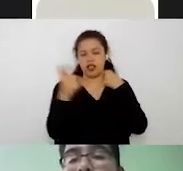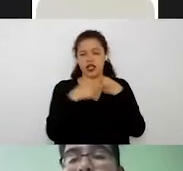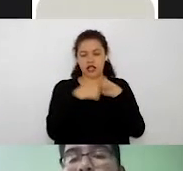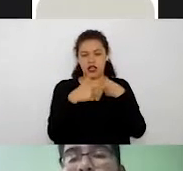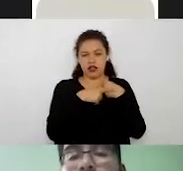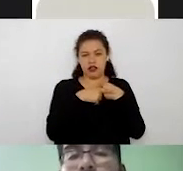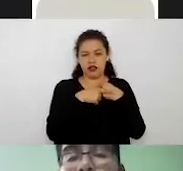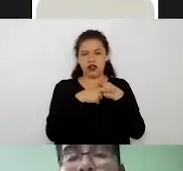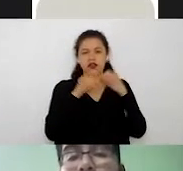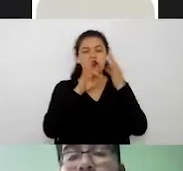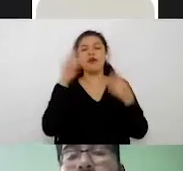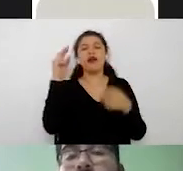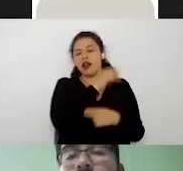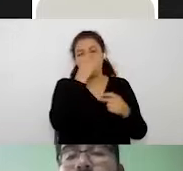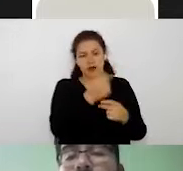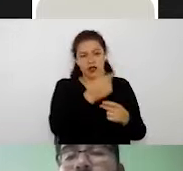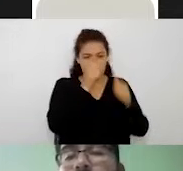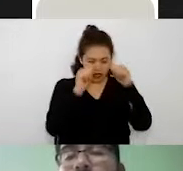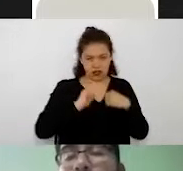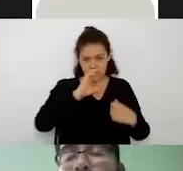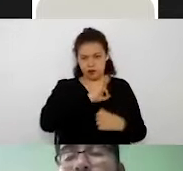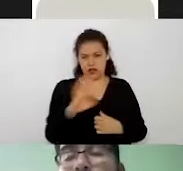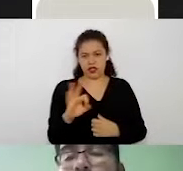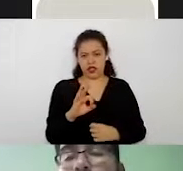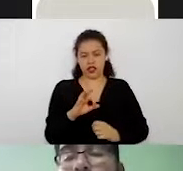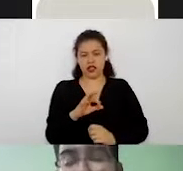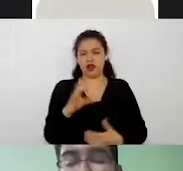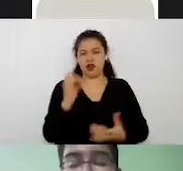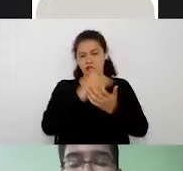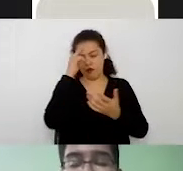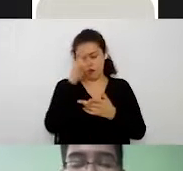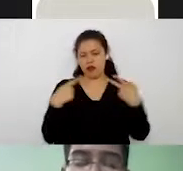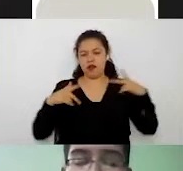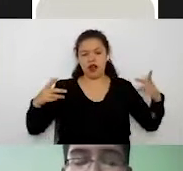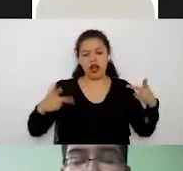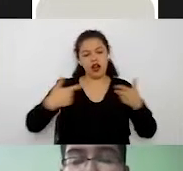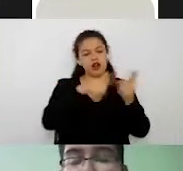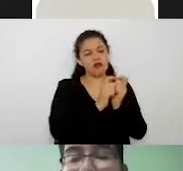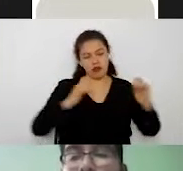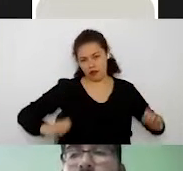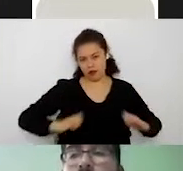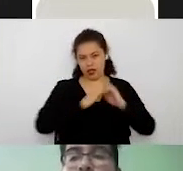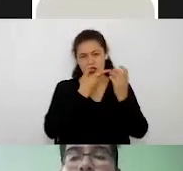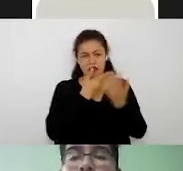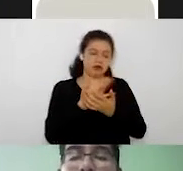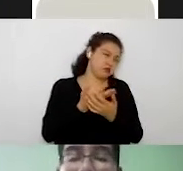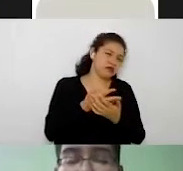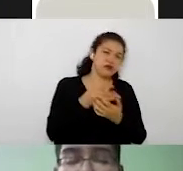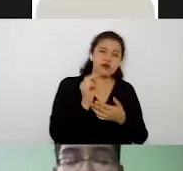manera inmediata y no tanto esperar a lo mejor a los cuerpos de emergencia. Es un poquito complicado, pero